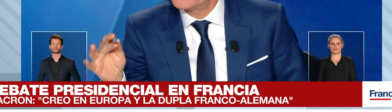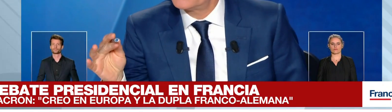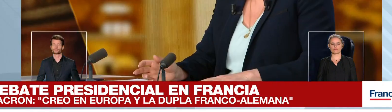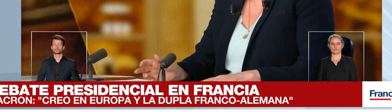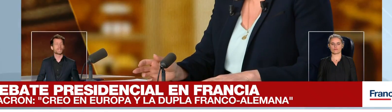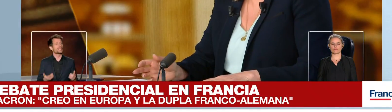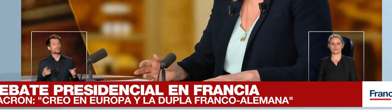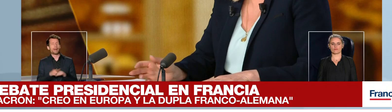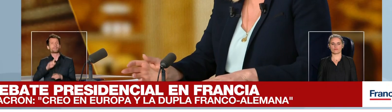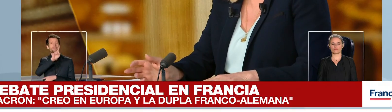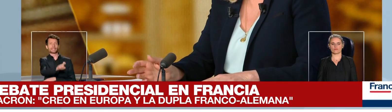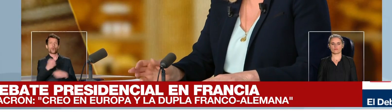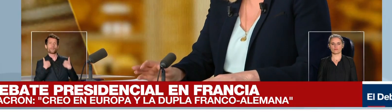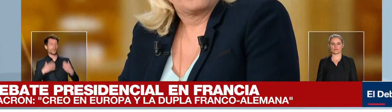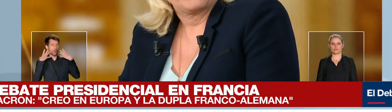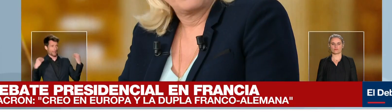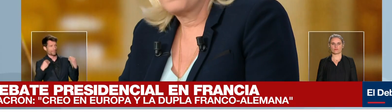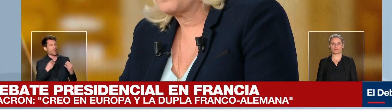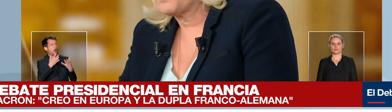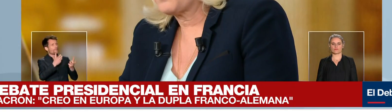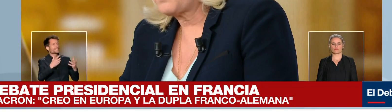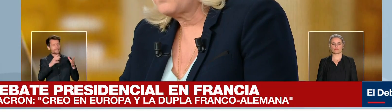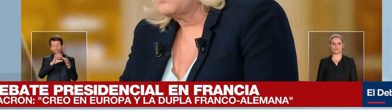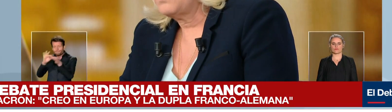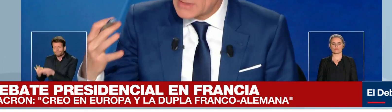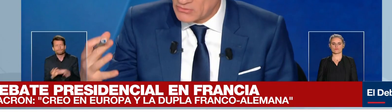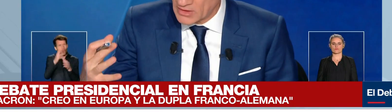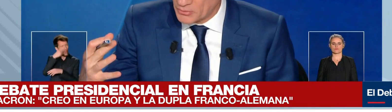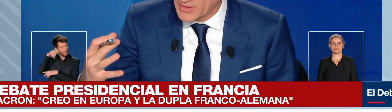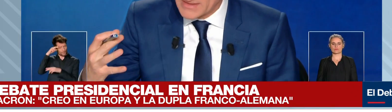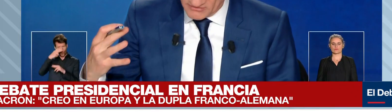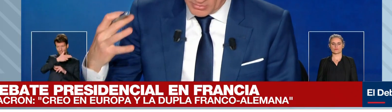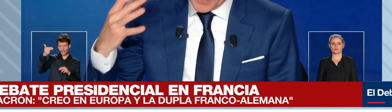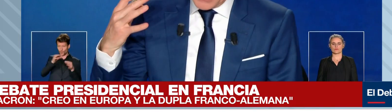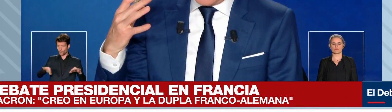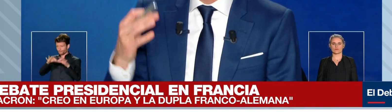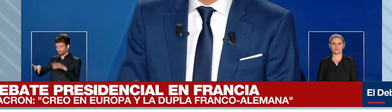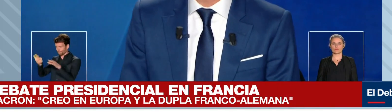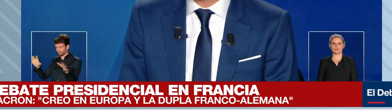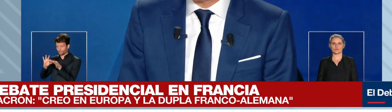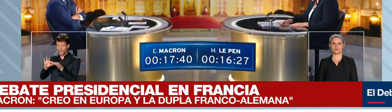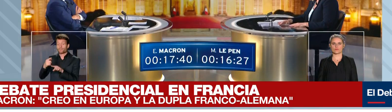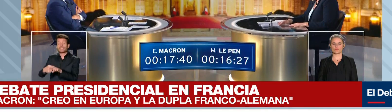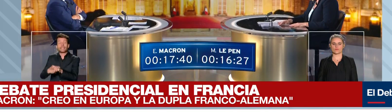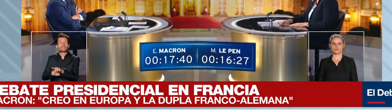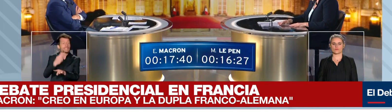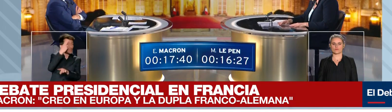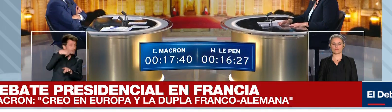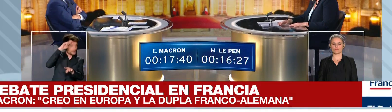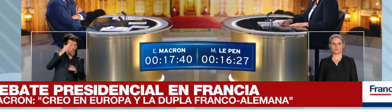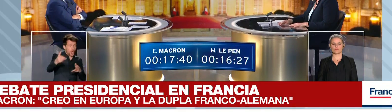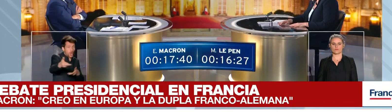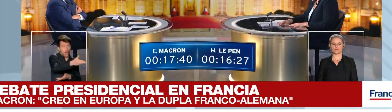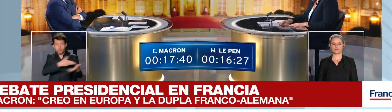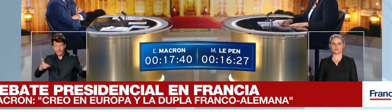señora Le Pen. En su programa usted dice que usted desea una alianza europea de las naciones que se cambiaría progresivamente